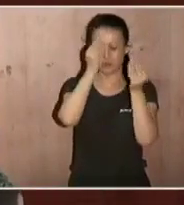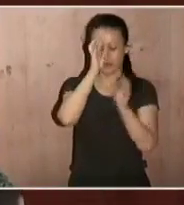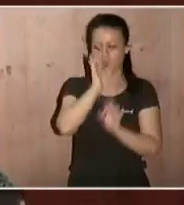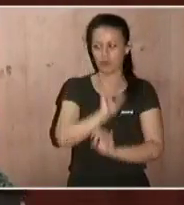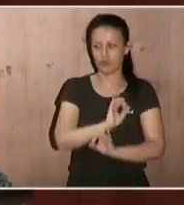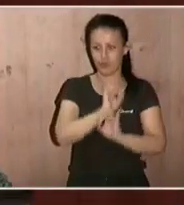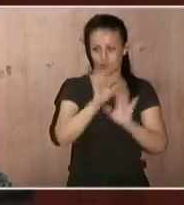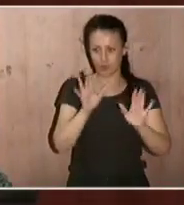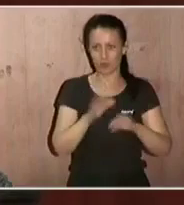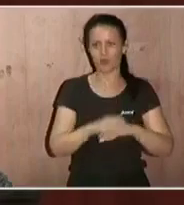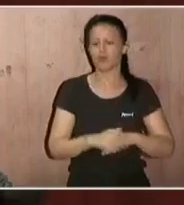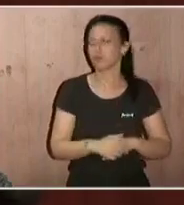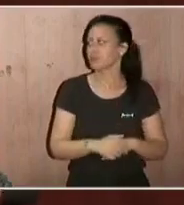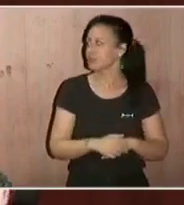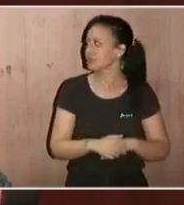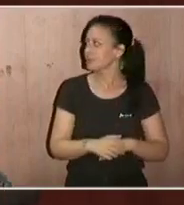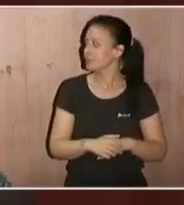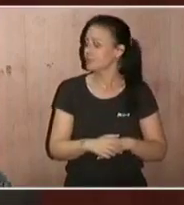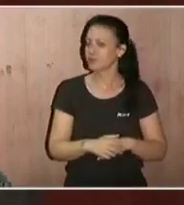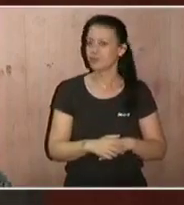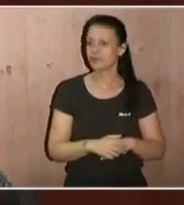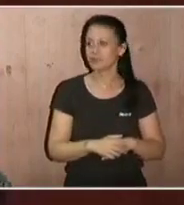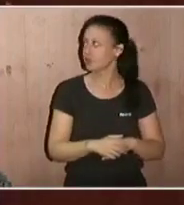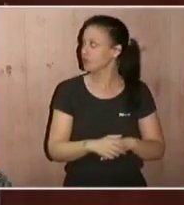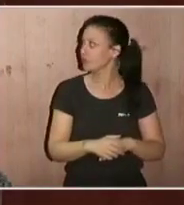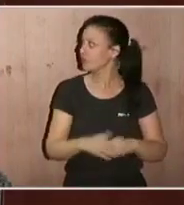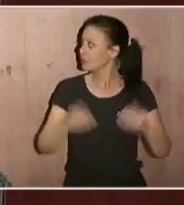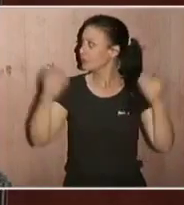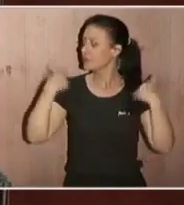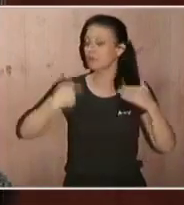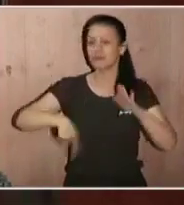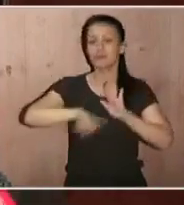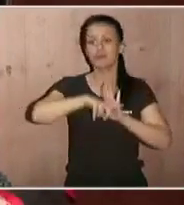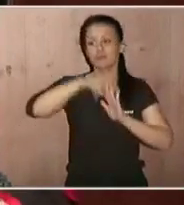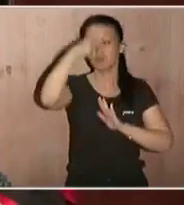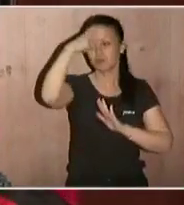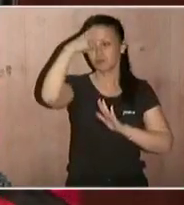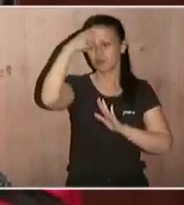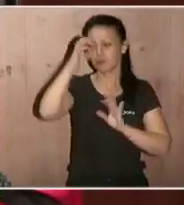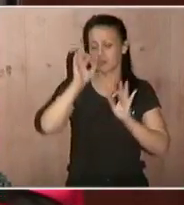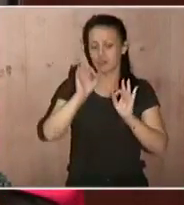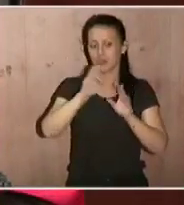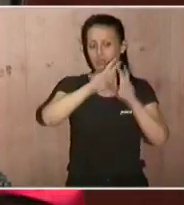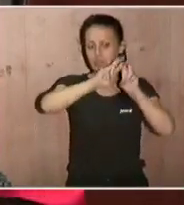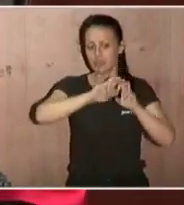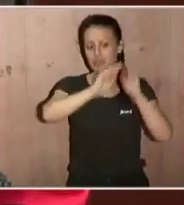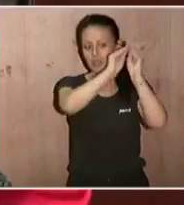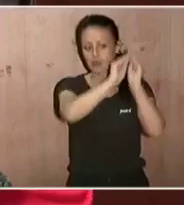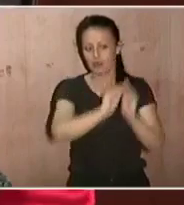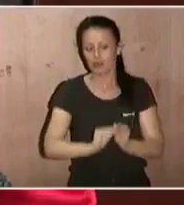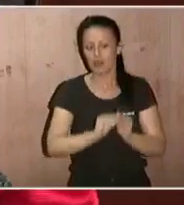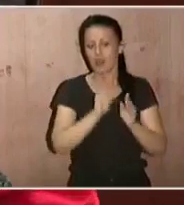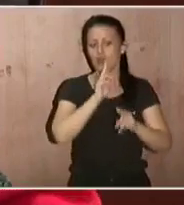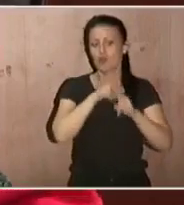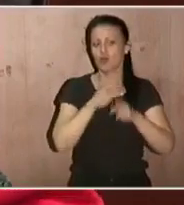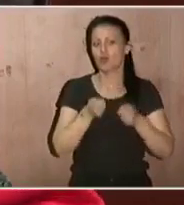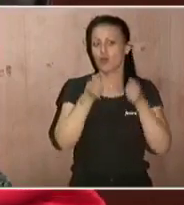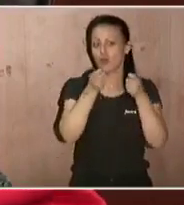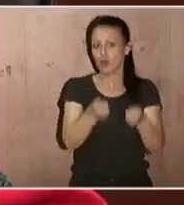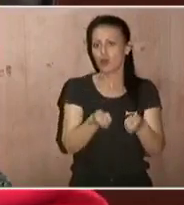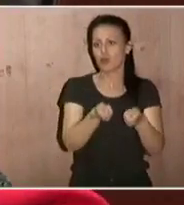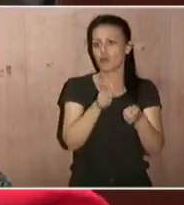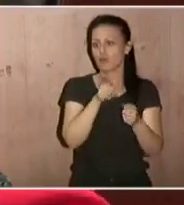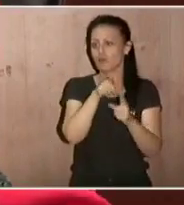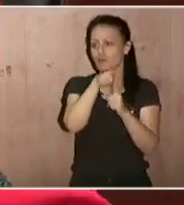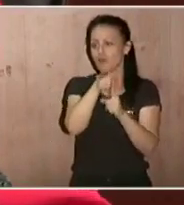finalidad a la propuesta. Como dejamos constancia en la memoria elaborada a esos efectos, el nombramiento tiene como destinatario a